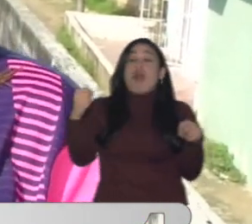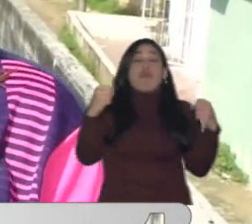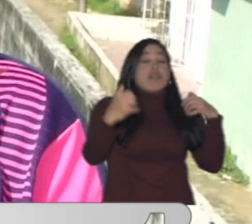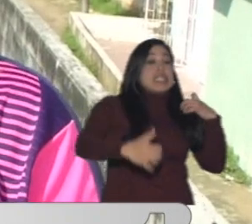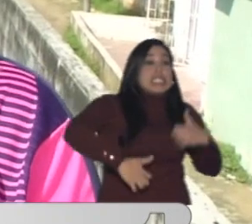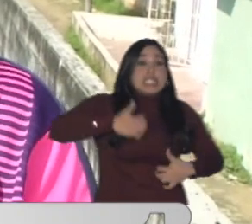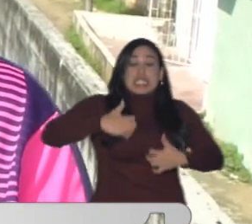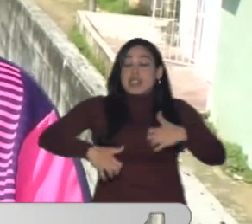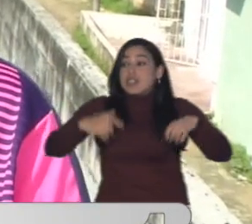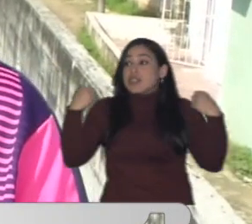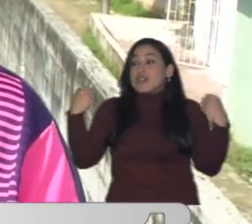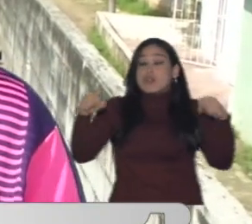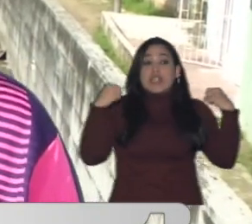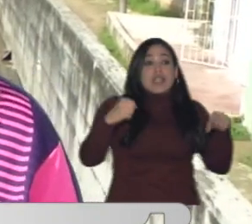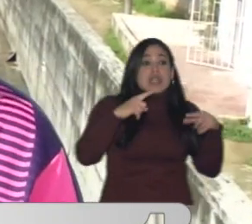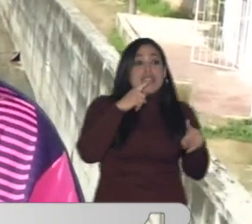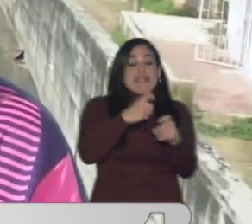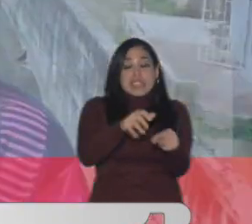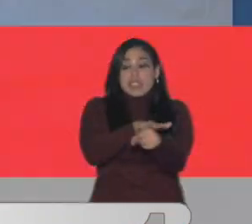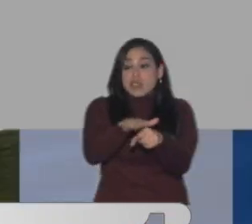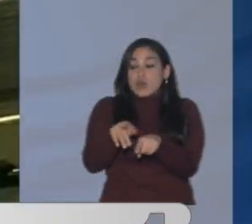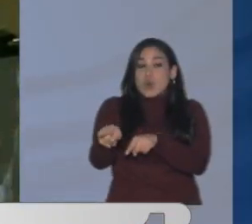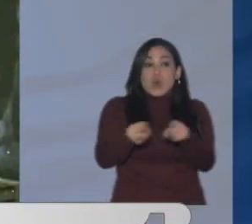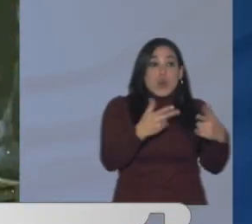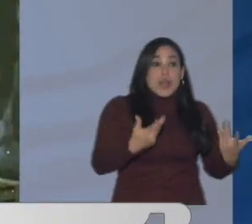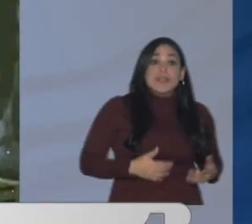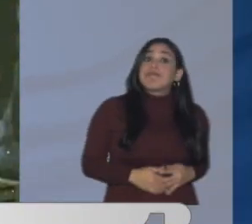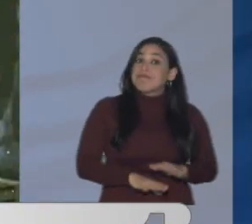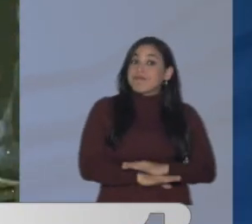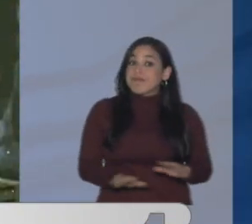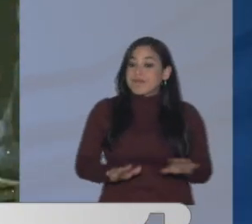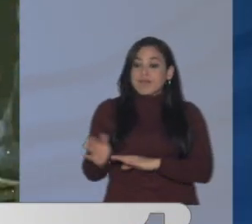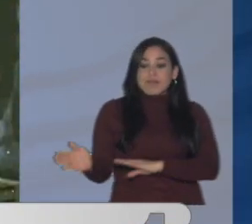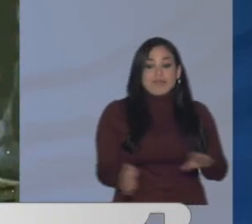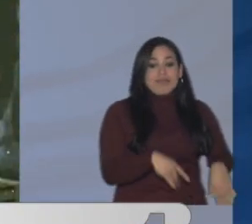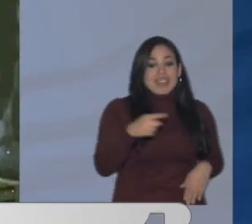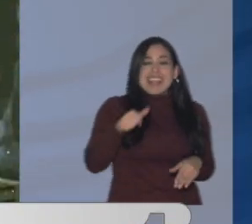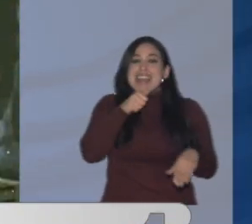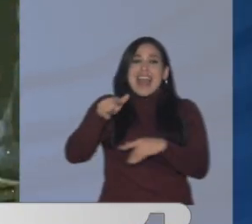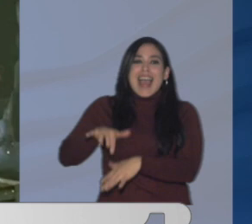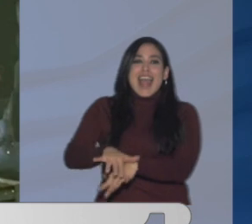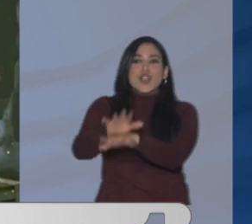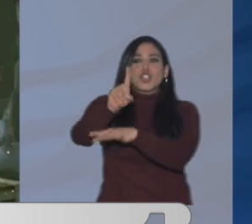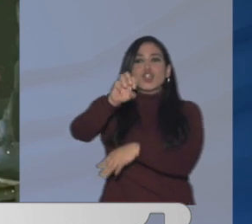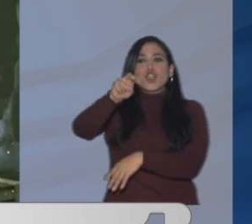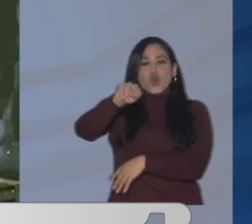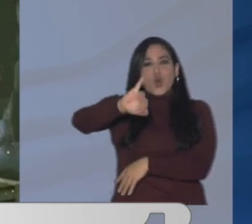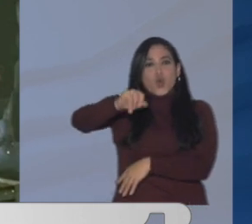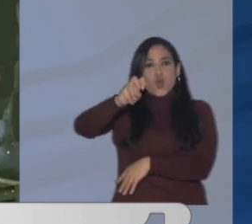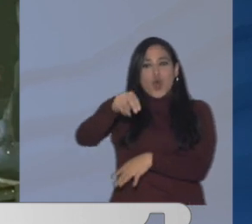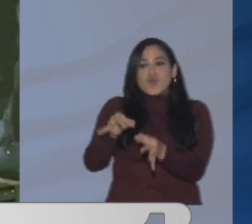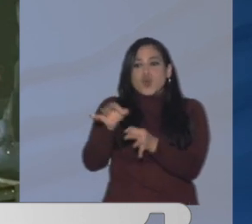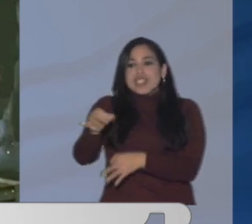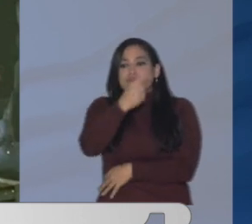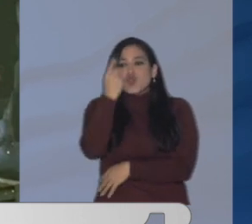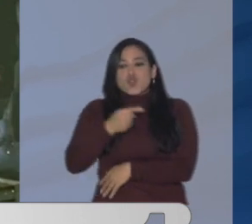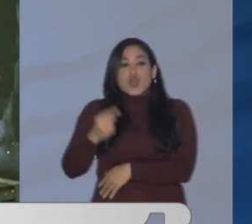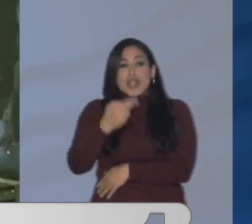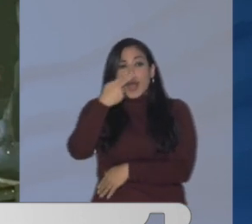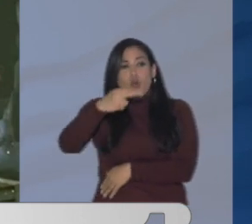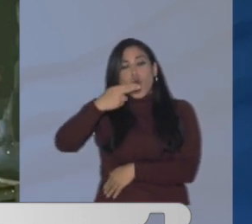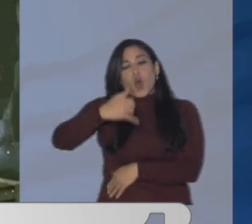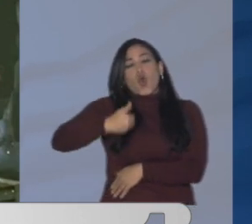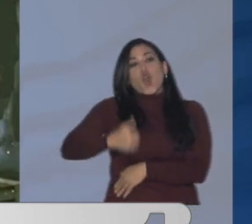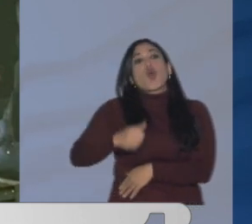muy, muy desesperante, fue muy desesperante esto. Mientras, en el arroyo Don Juan, en el municipio de Soledad, un menor